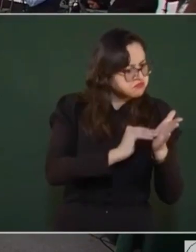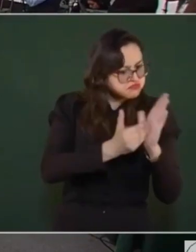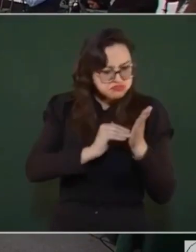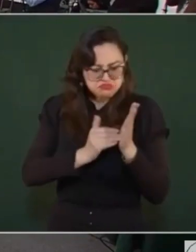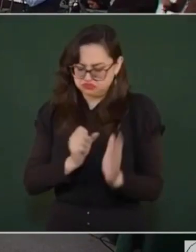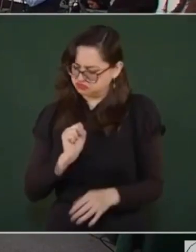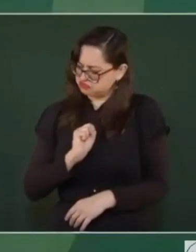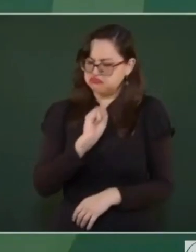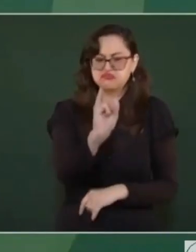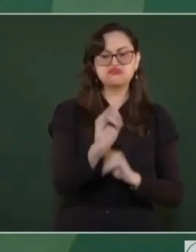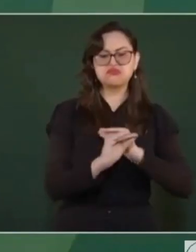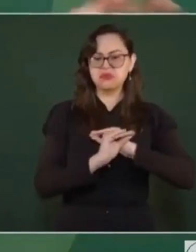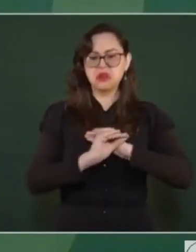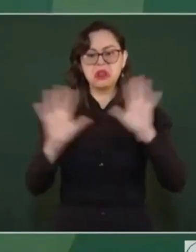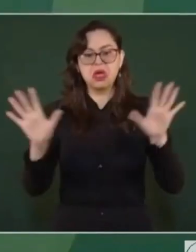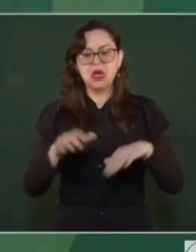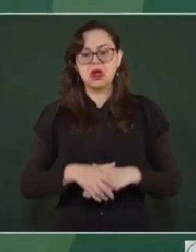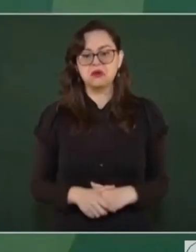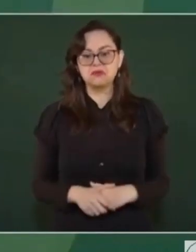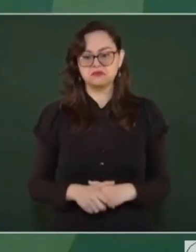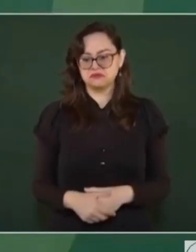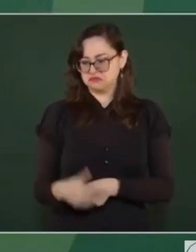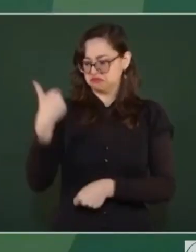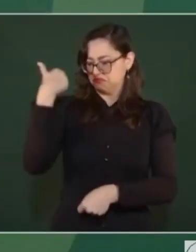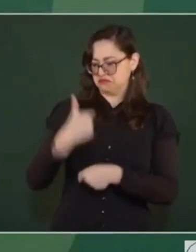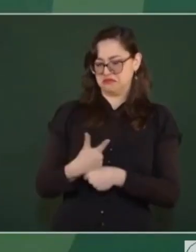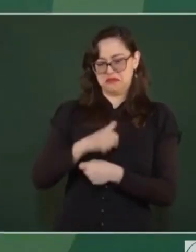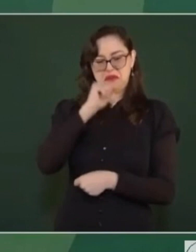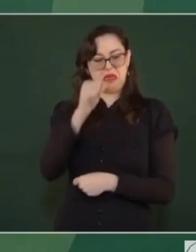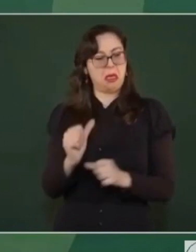Pero no me descubrieron.